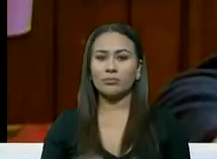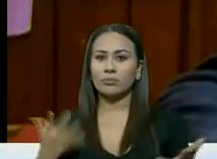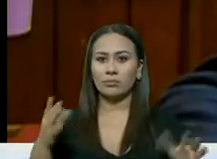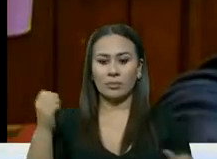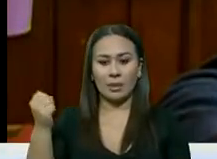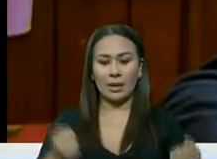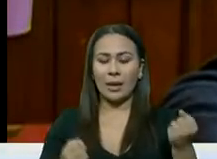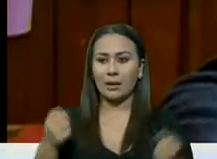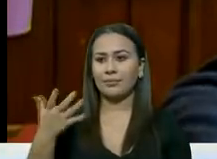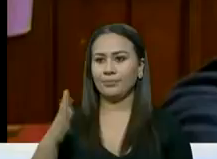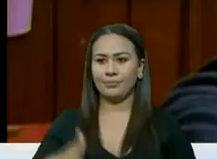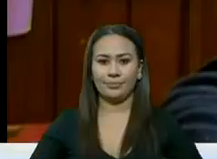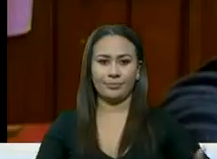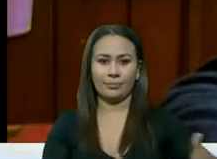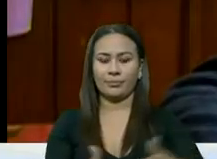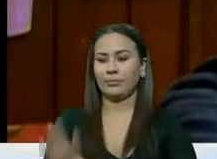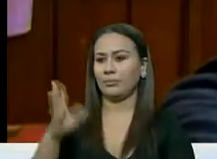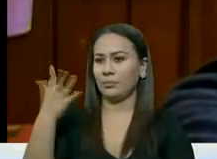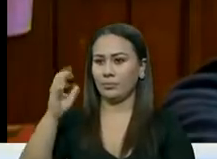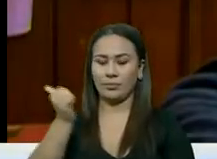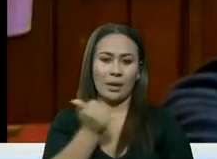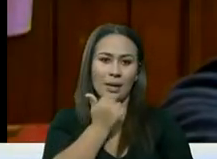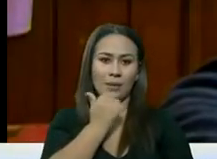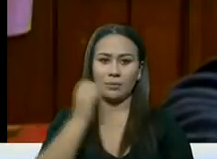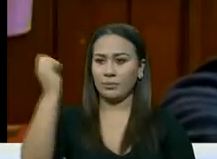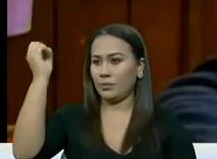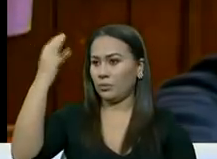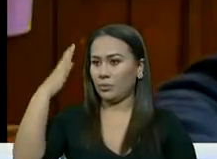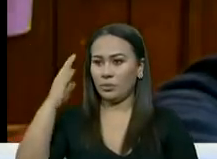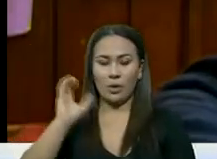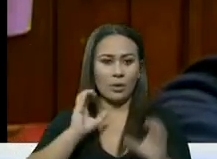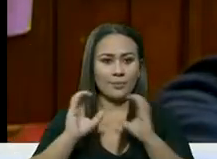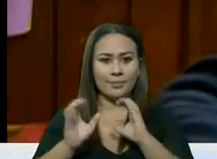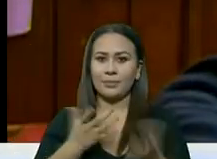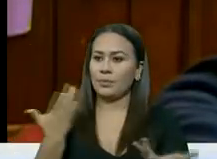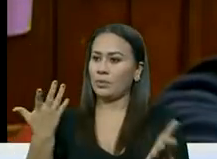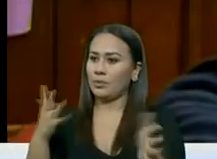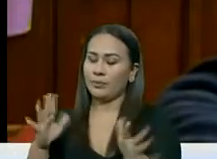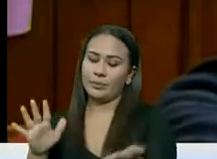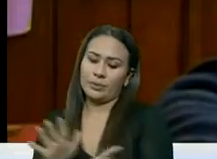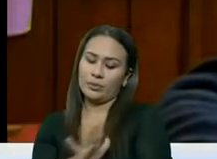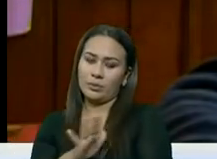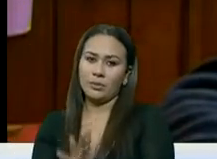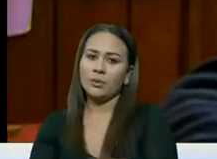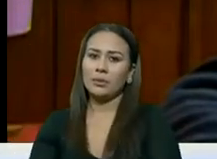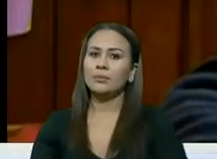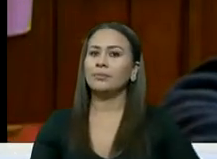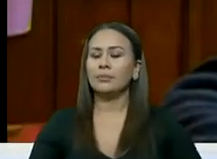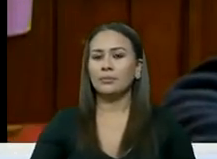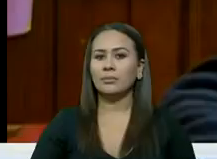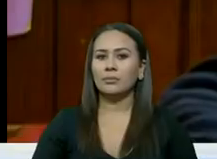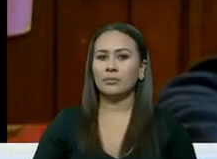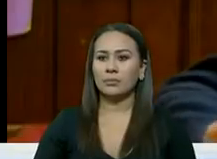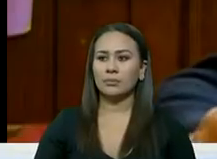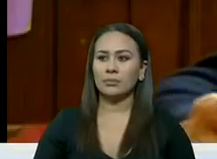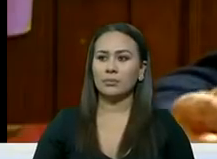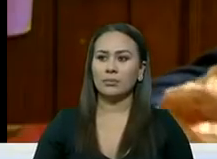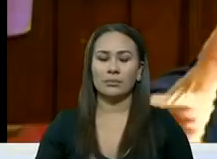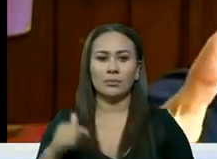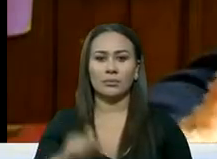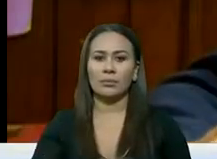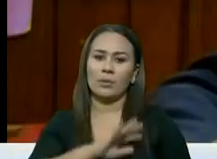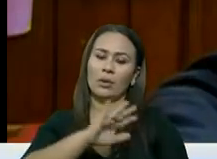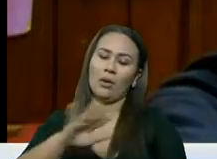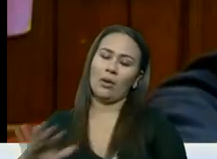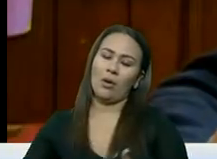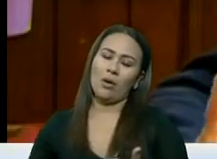había agua, no había luz, no había comunicaciones, no había escuela. En realidad, todo eso que no